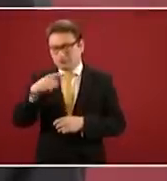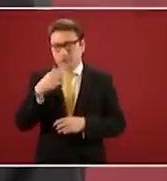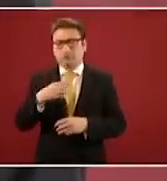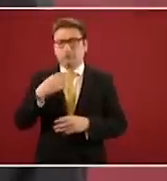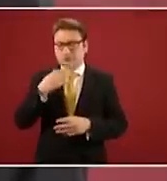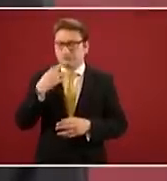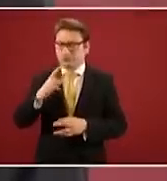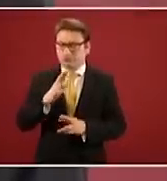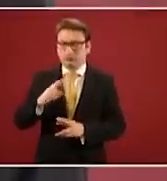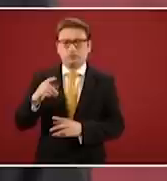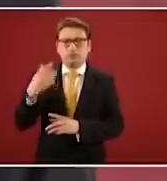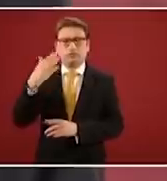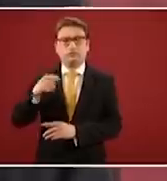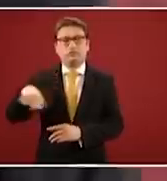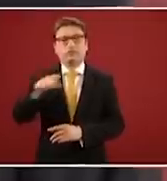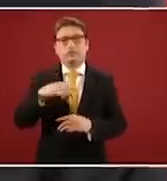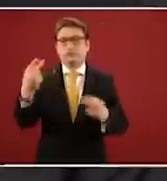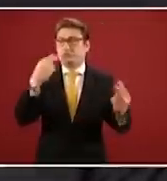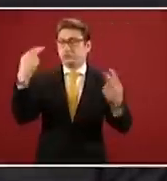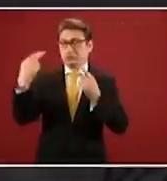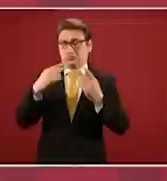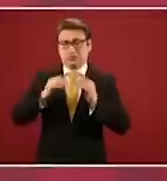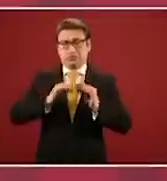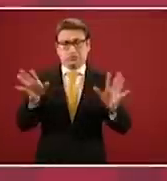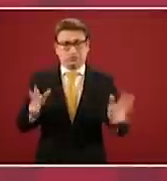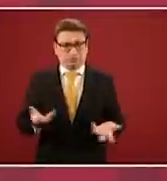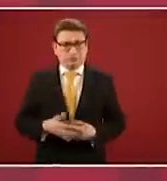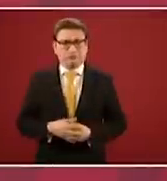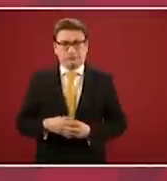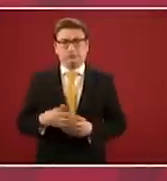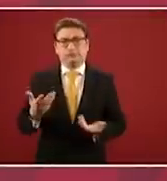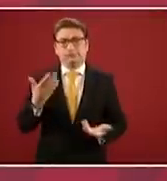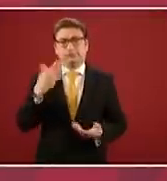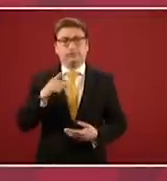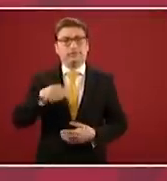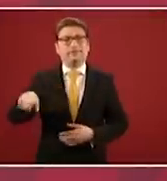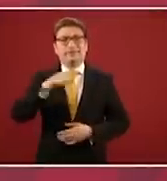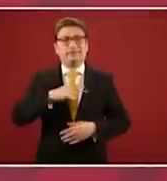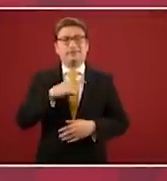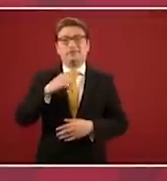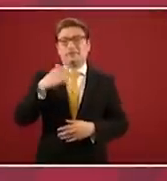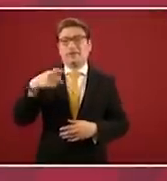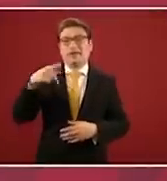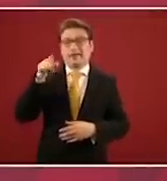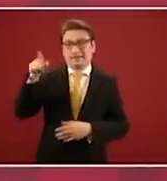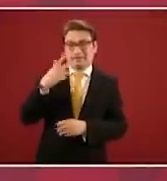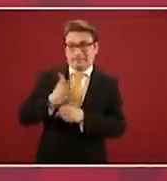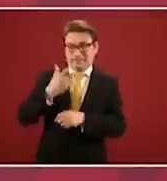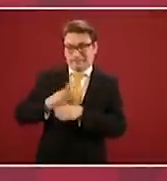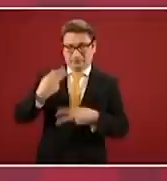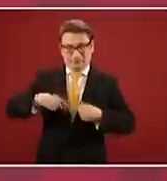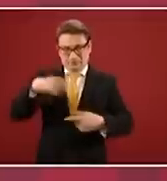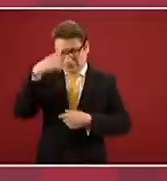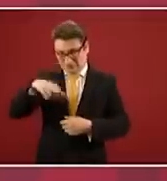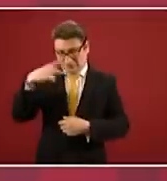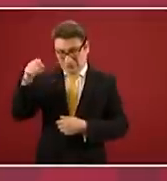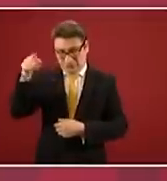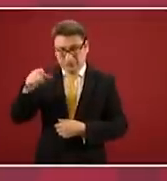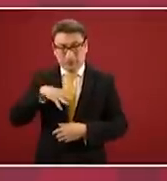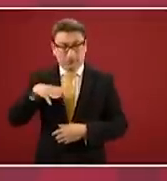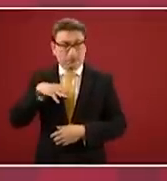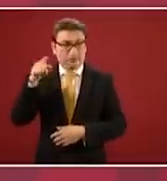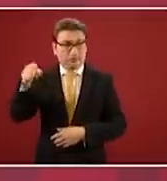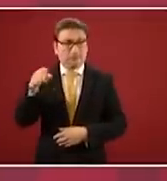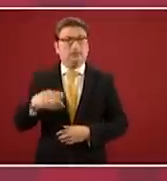nos están escuchando tanto los paisanos como